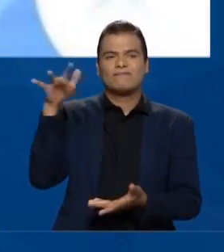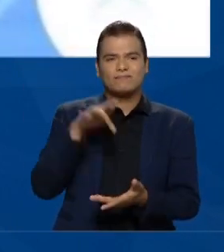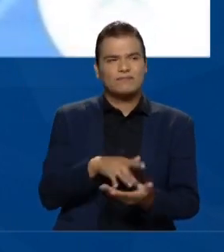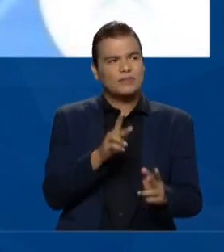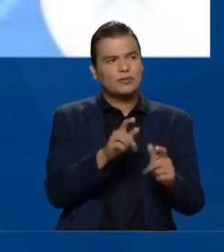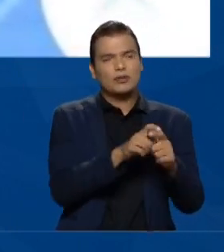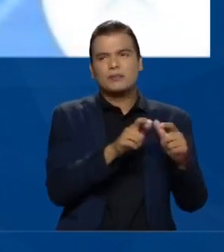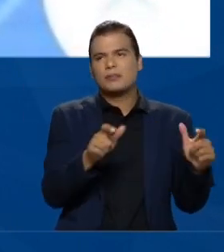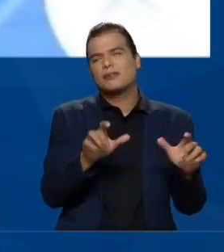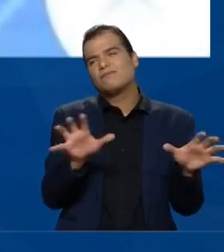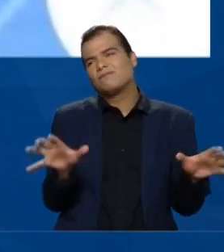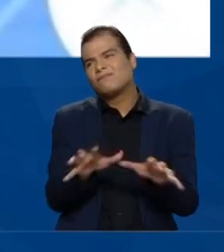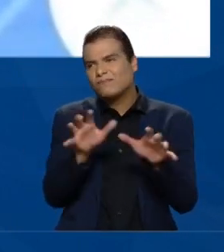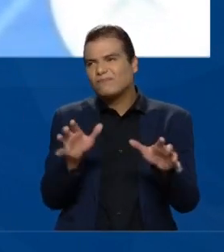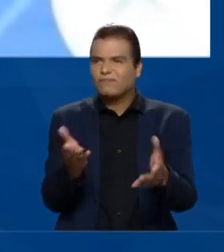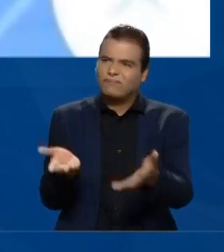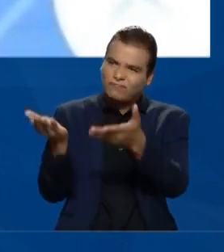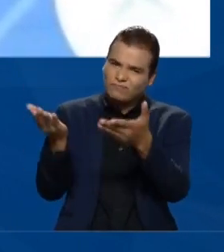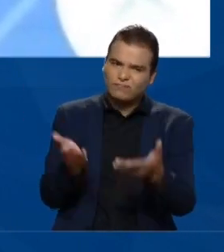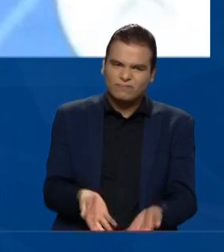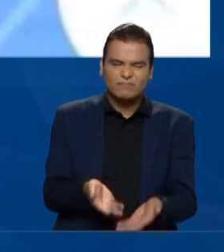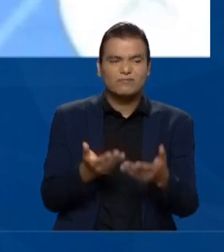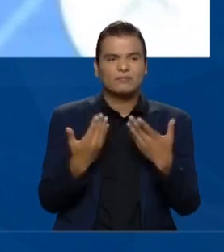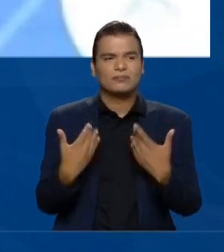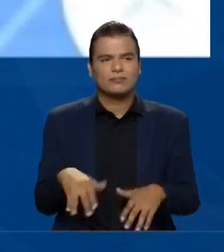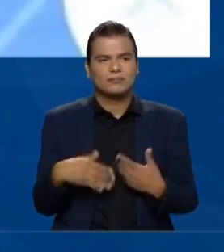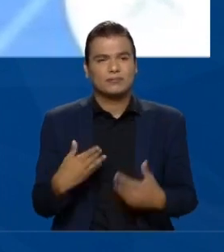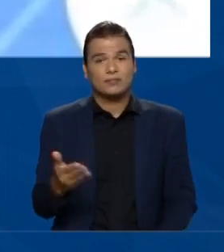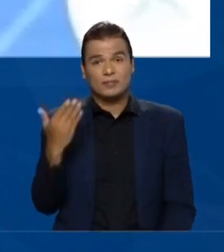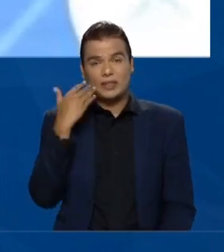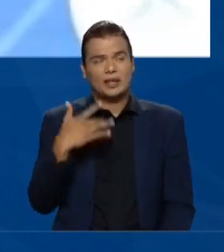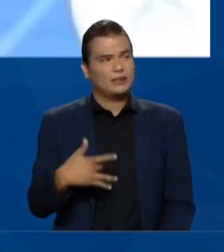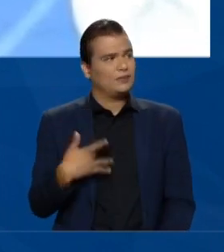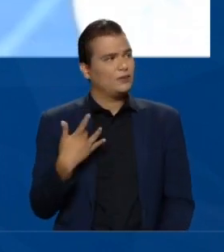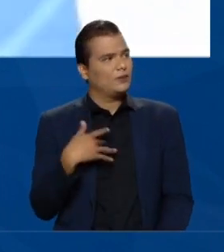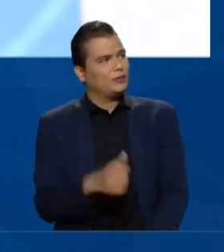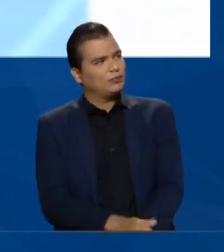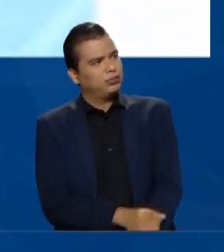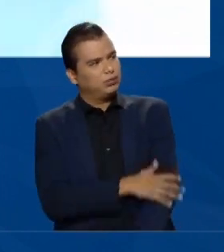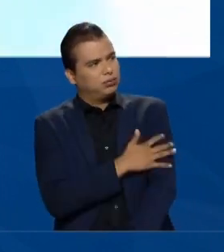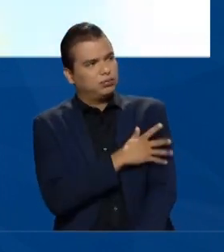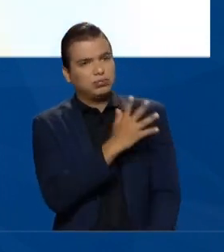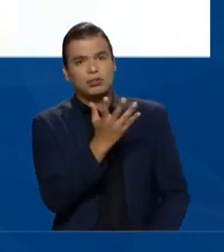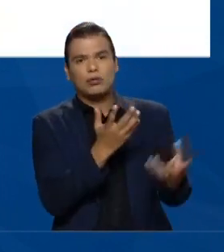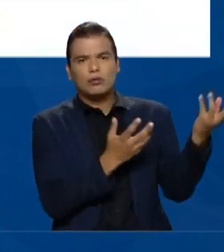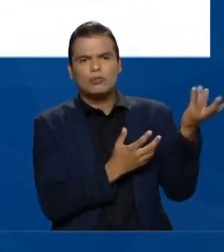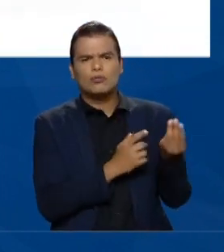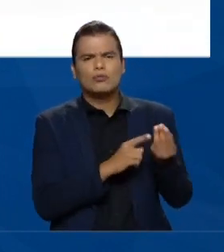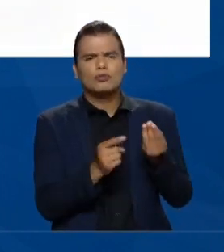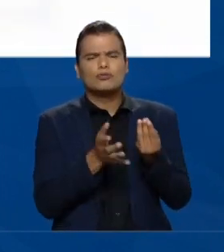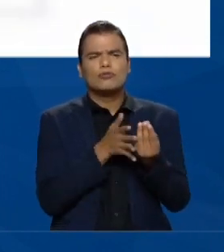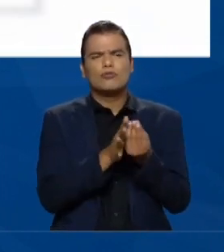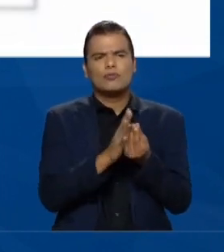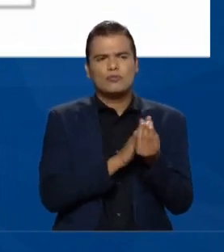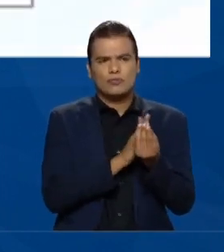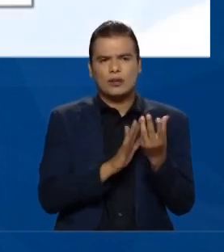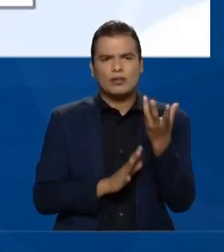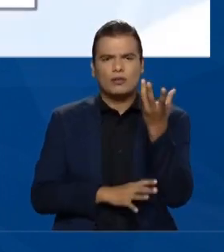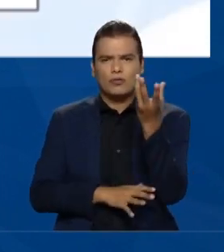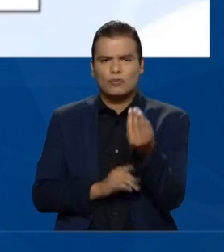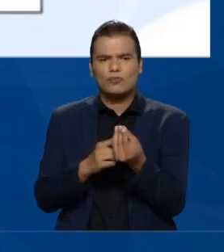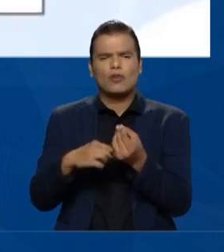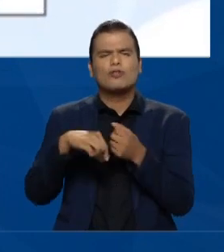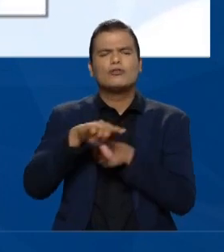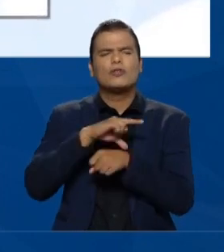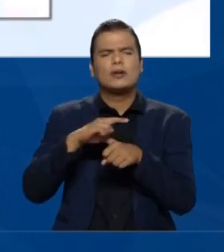acto pequeño pero muy significativo para Tatiana Rentería, porque estuvo acompañada de medios de comunicación, también de sus compañeros de la